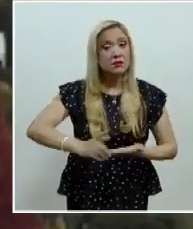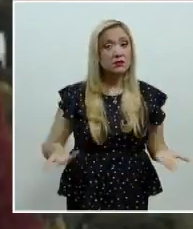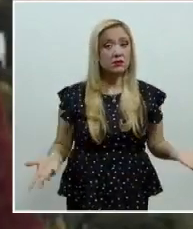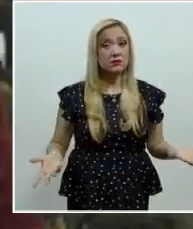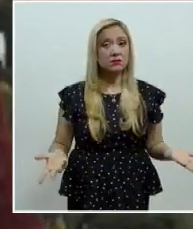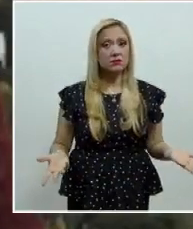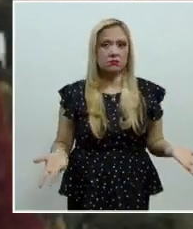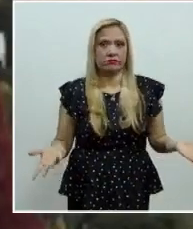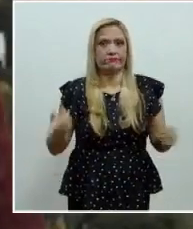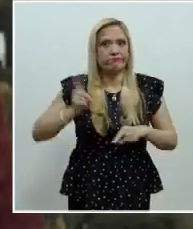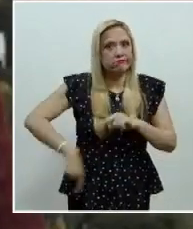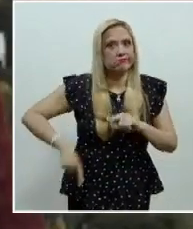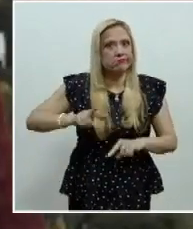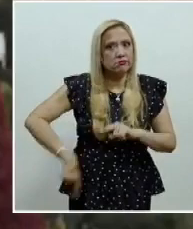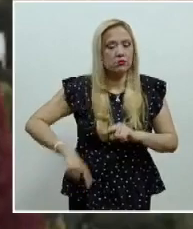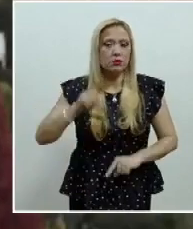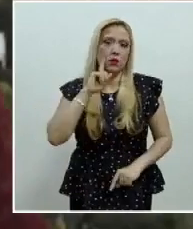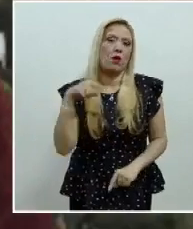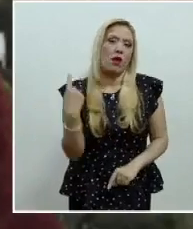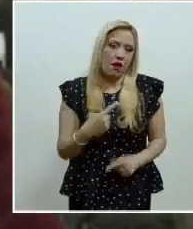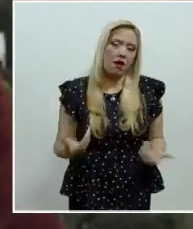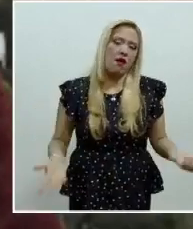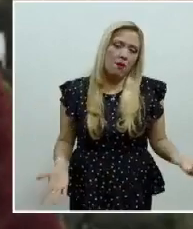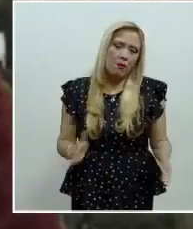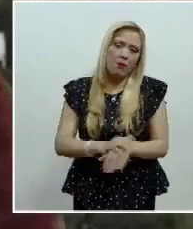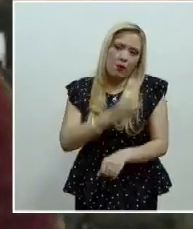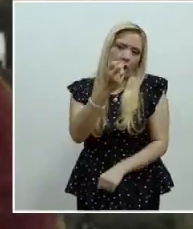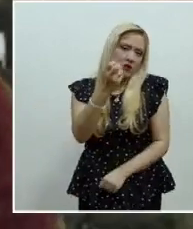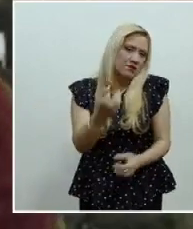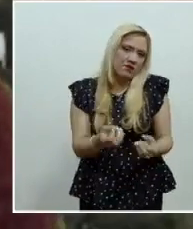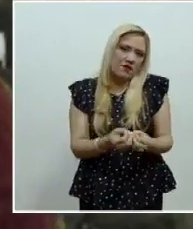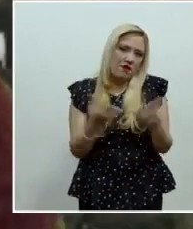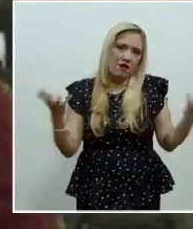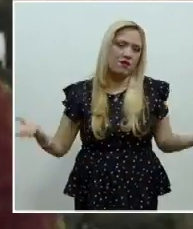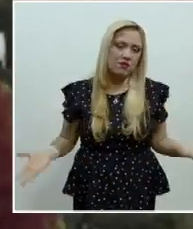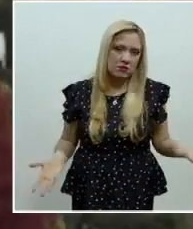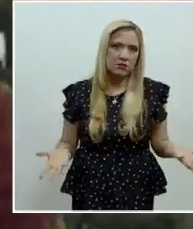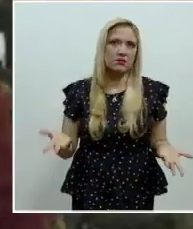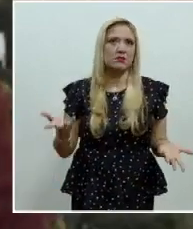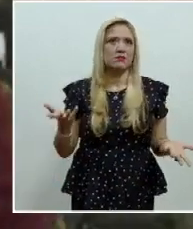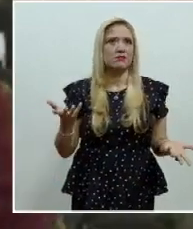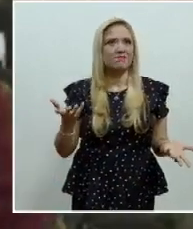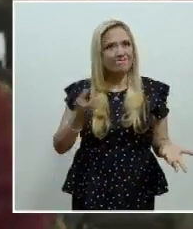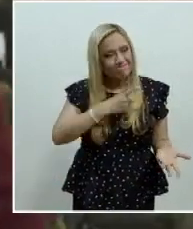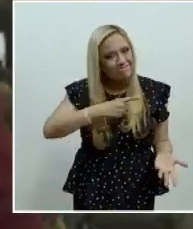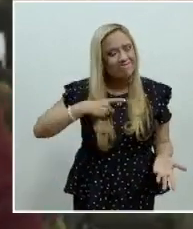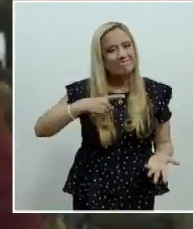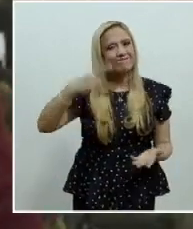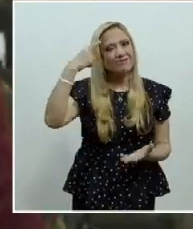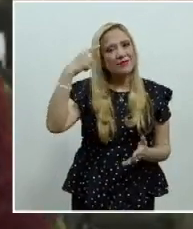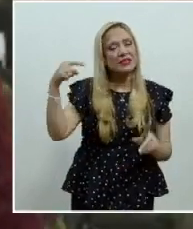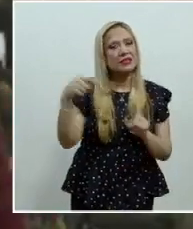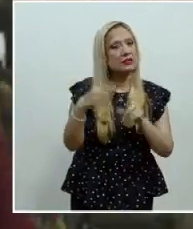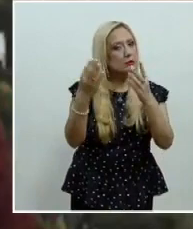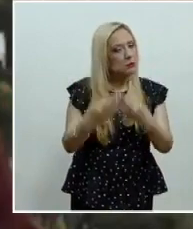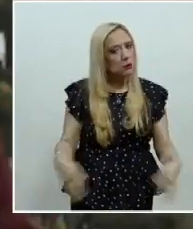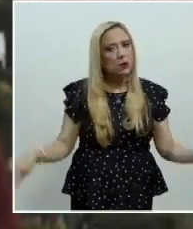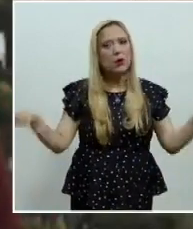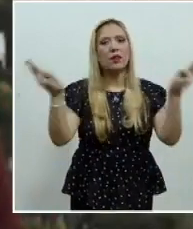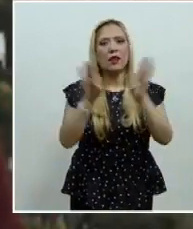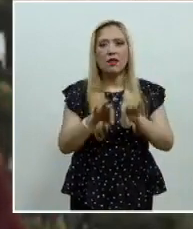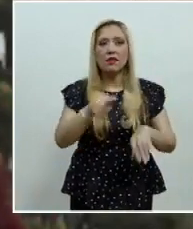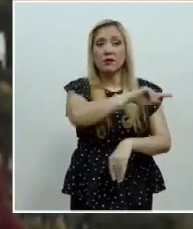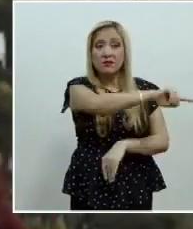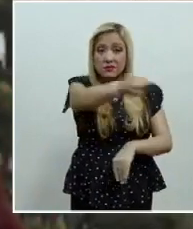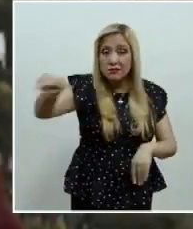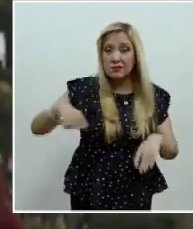personas, desde luego, y especialmente de las mujeres, ¿no? Por eso, sin duda, se vuelve o deviene indispensable